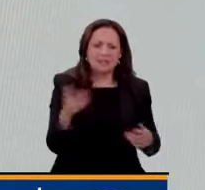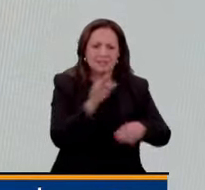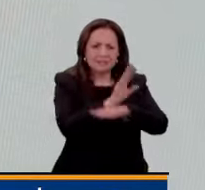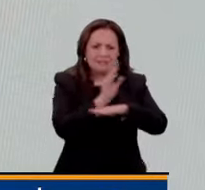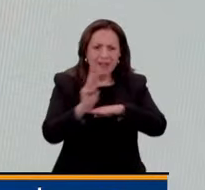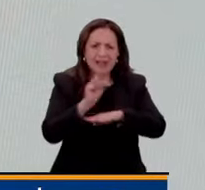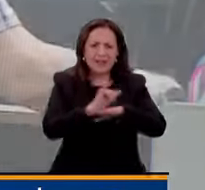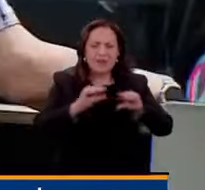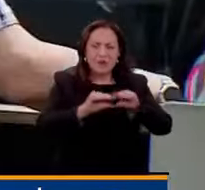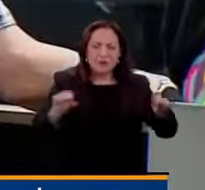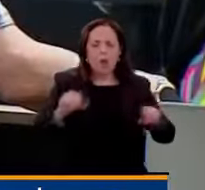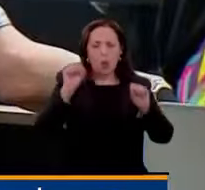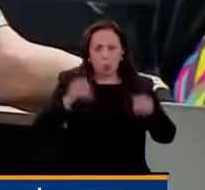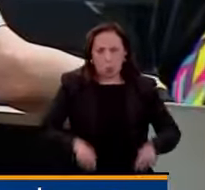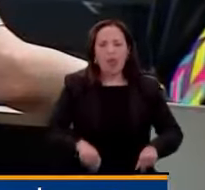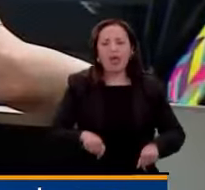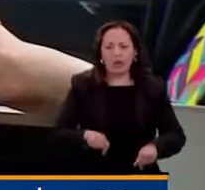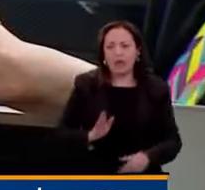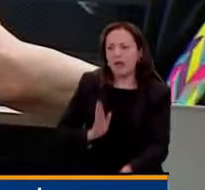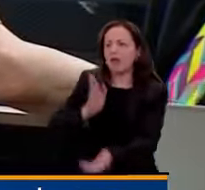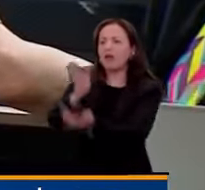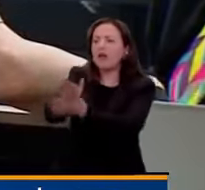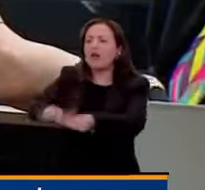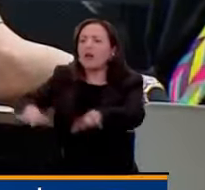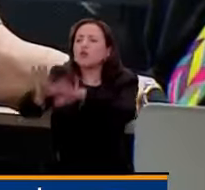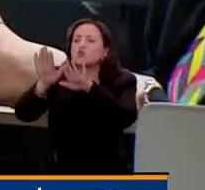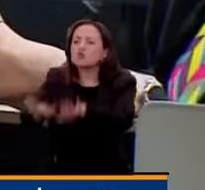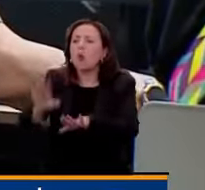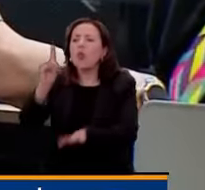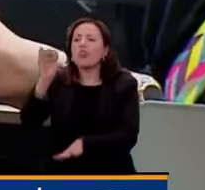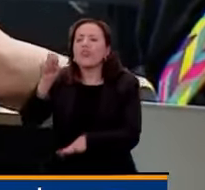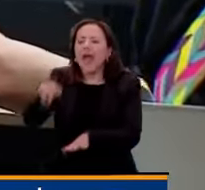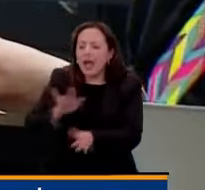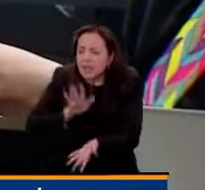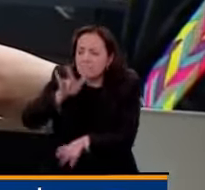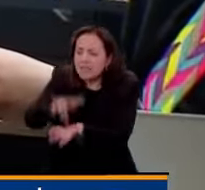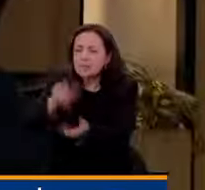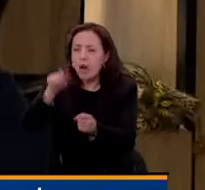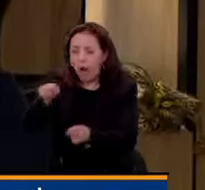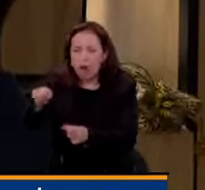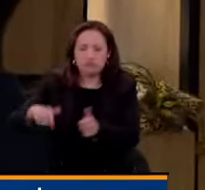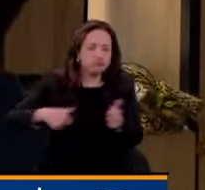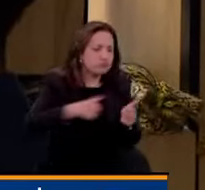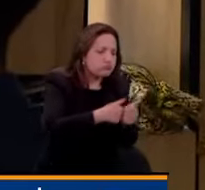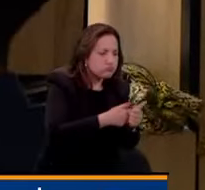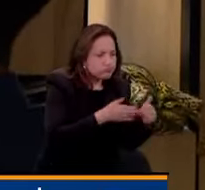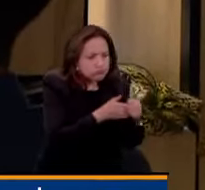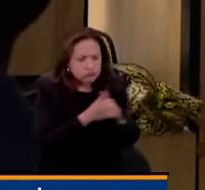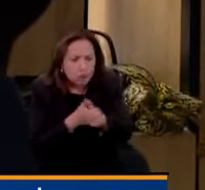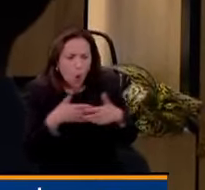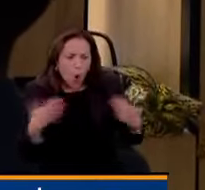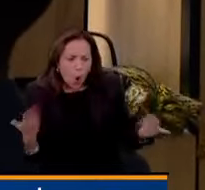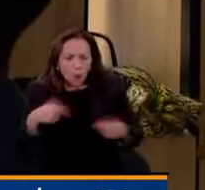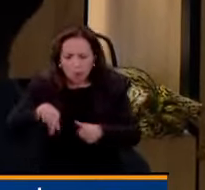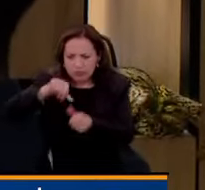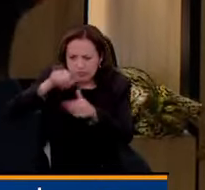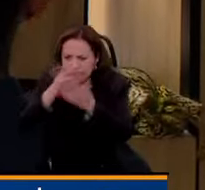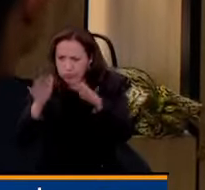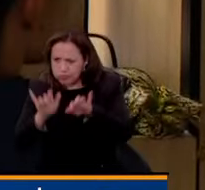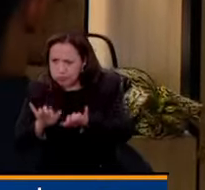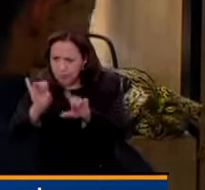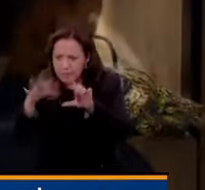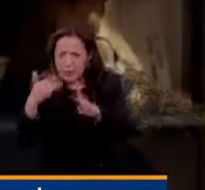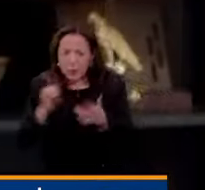de semana de forma presencial a los puntos de la entidad, donde recibirá orientación para terminar el trámite de manera virtual. Hemos